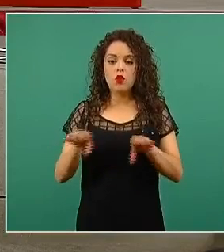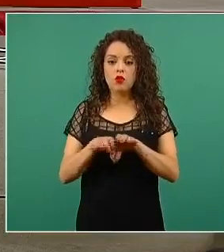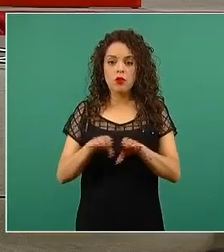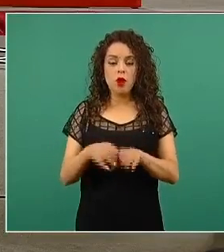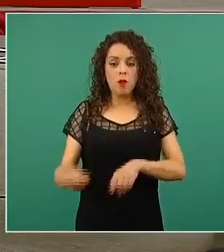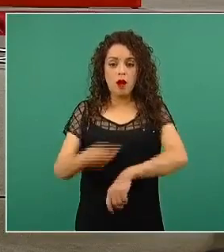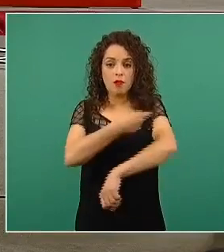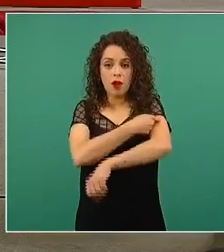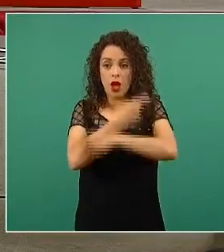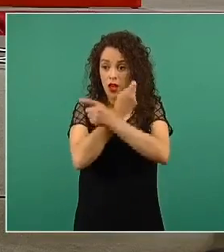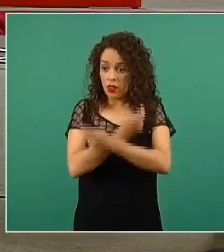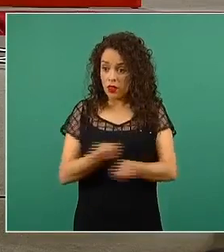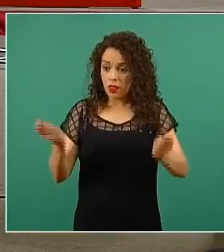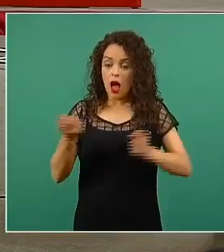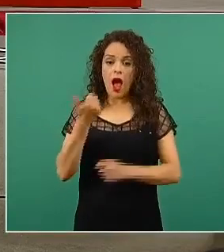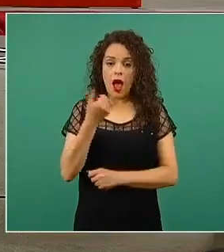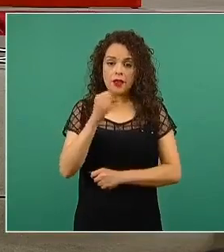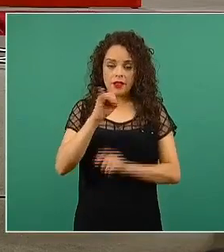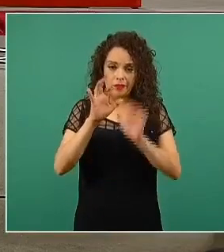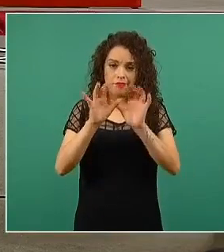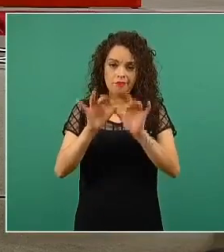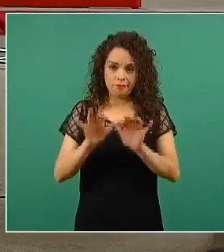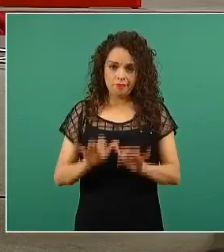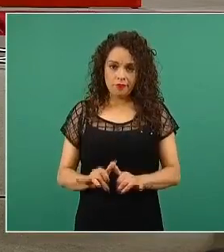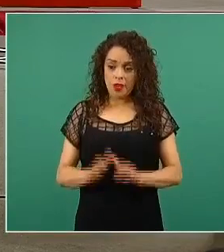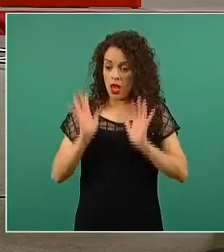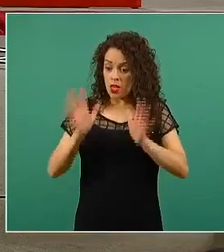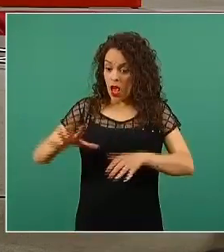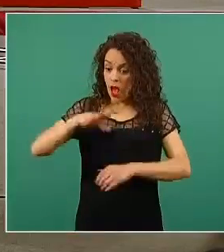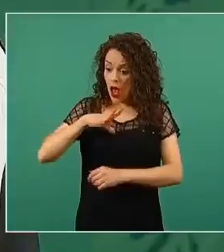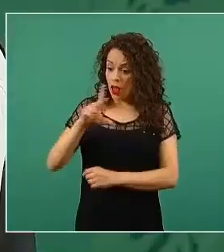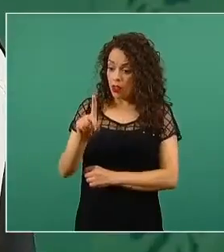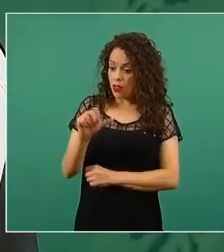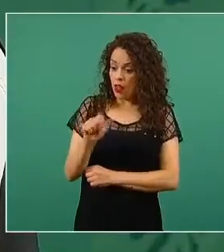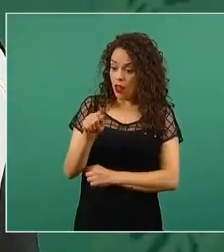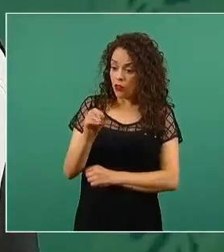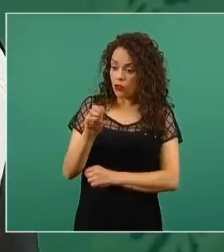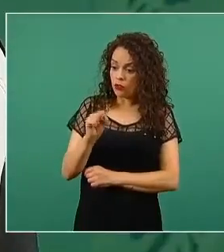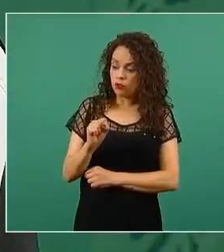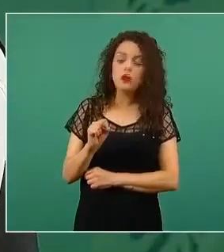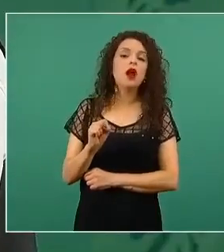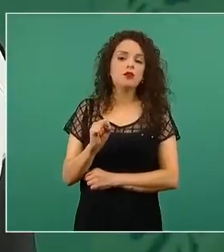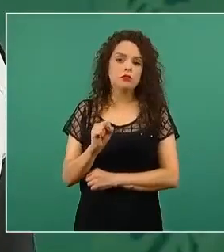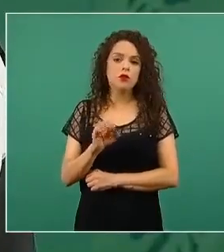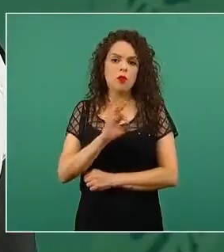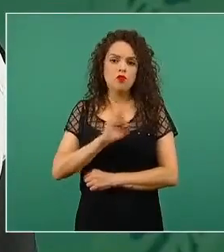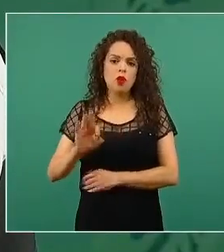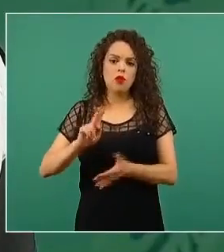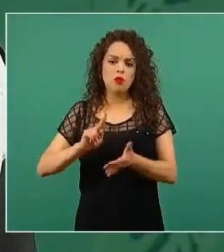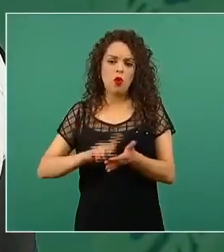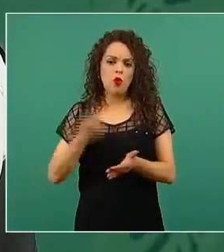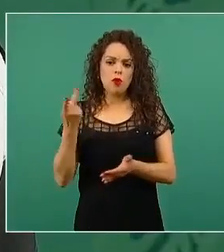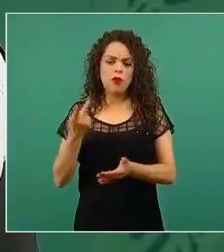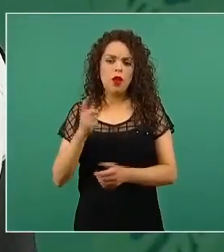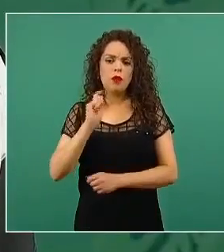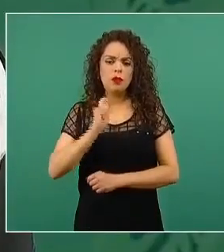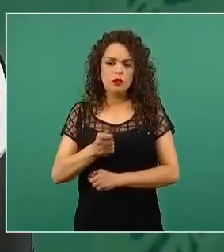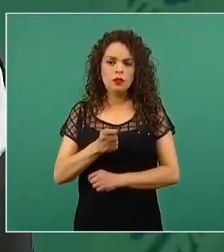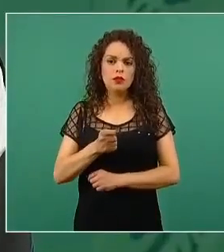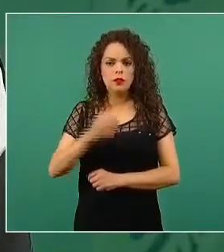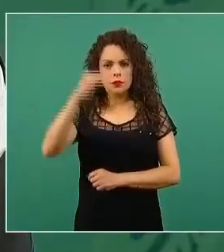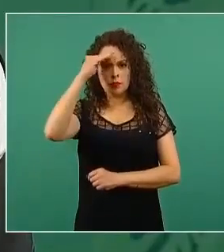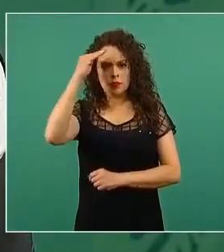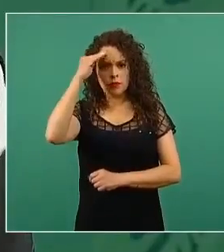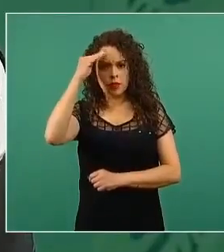las vacunas. Sobre los datos que ya se tienen, podemos de nuevo plantear la idea de tener